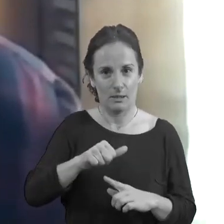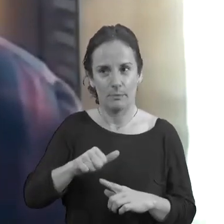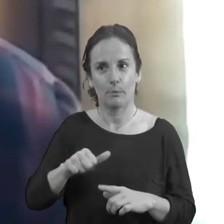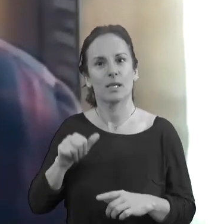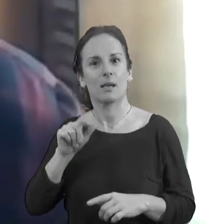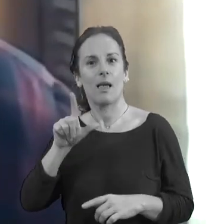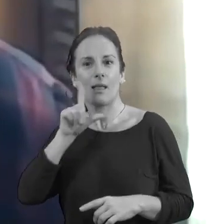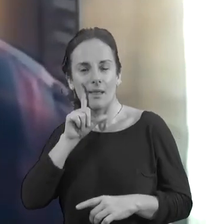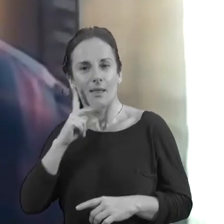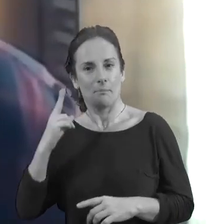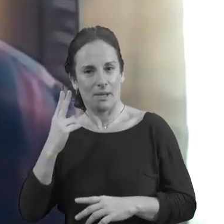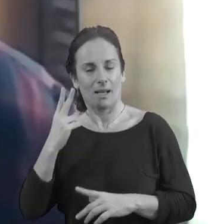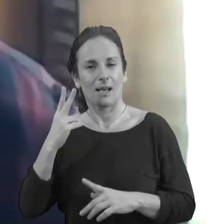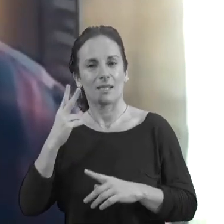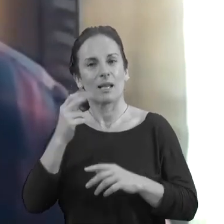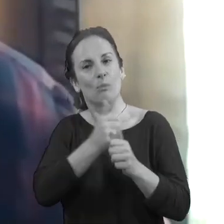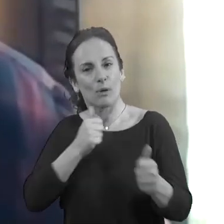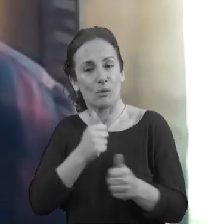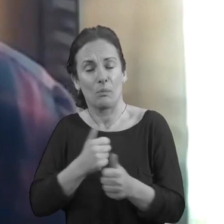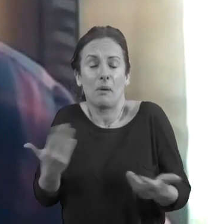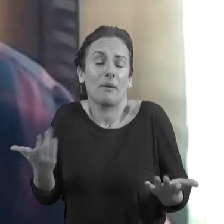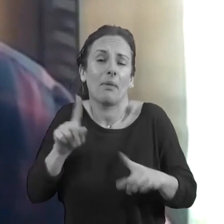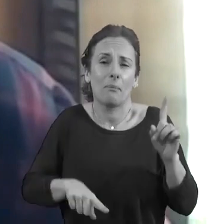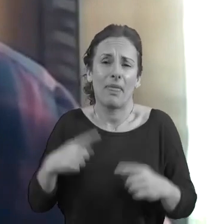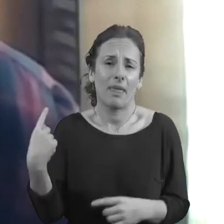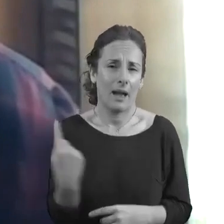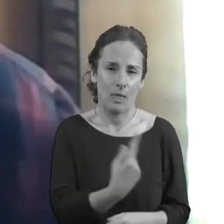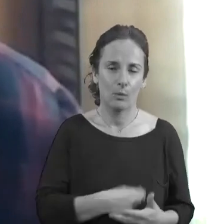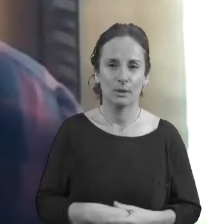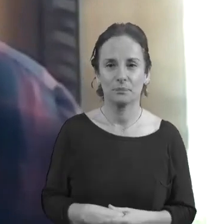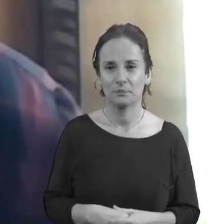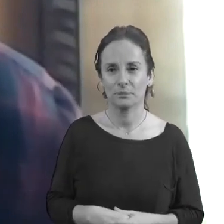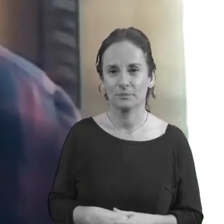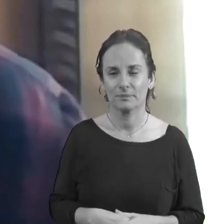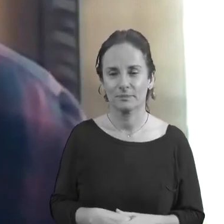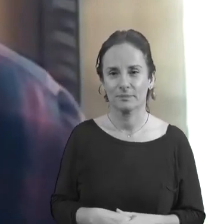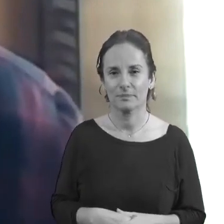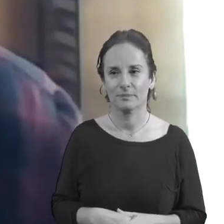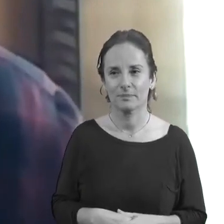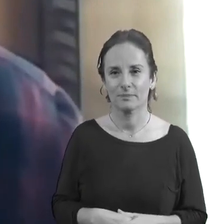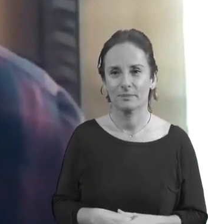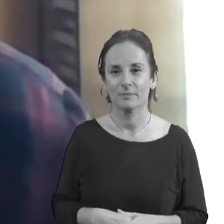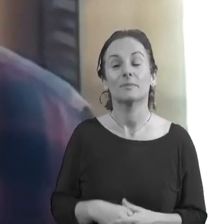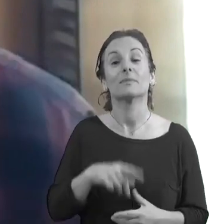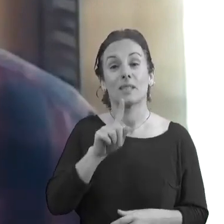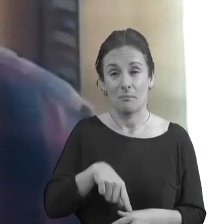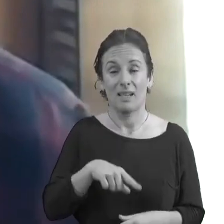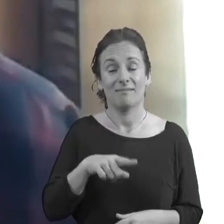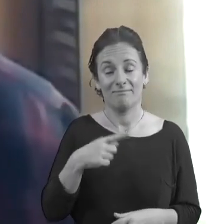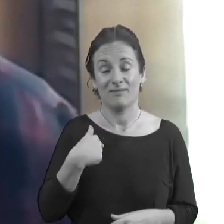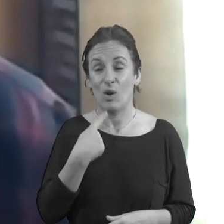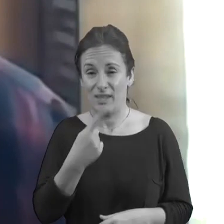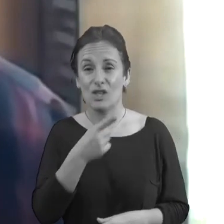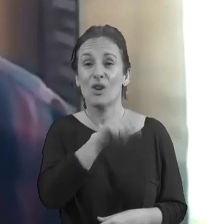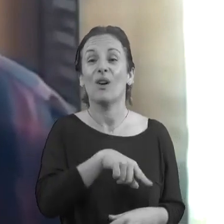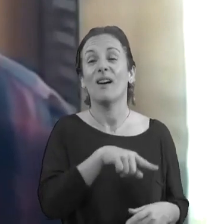Y bueno, también la cuestión de, fíjate, lo que yo comentaba también y que ha mencionado Tatiana, de cómo la maternidad nos hace visibles, ¿no? Es que